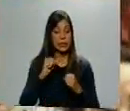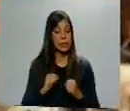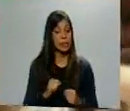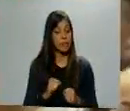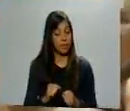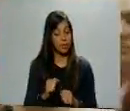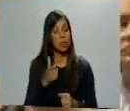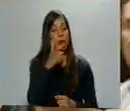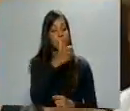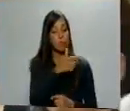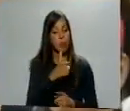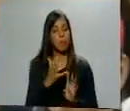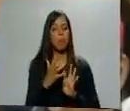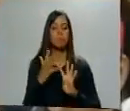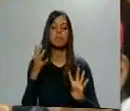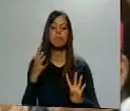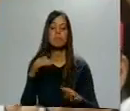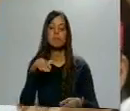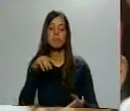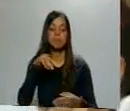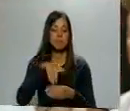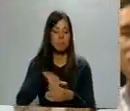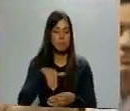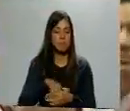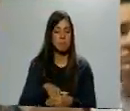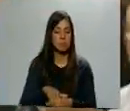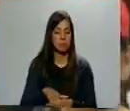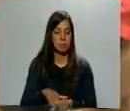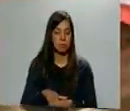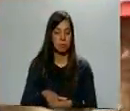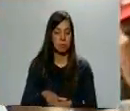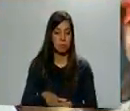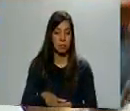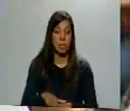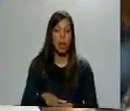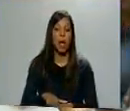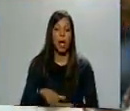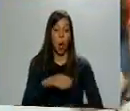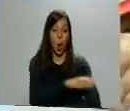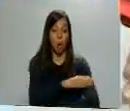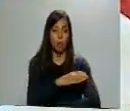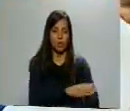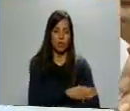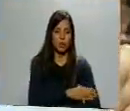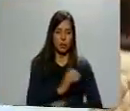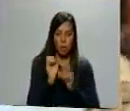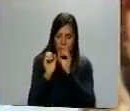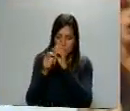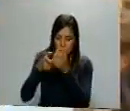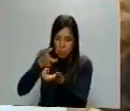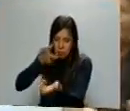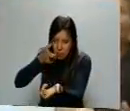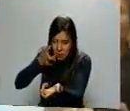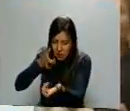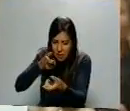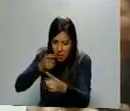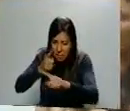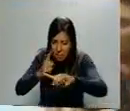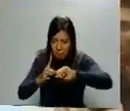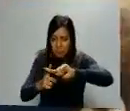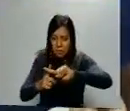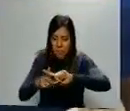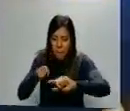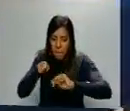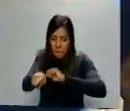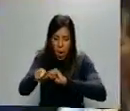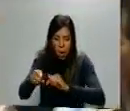difíciles, donde incluso andaban buscando con francotiradores a los que iban a votar para tratar de quitarles la vida.